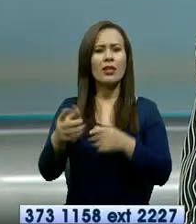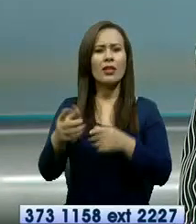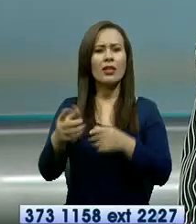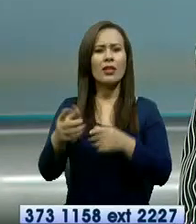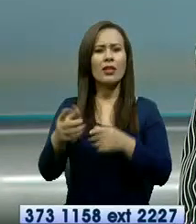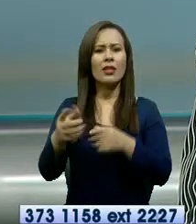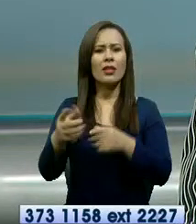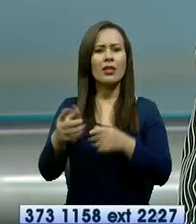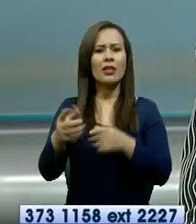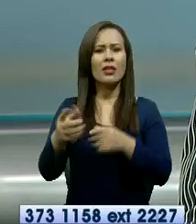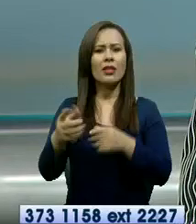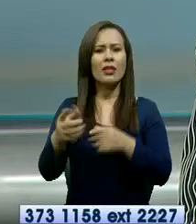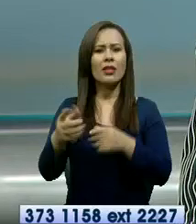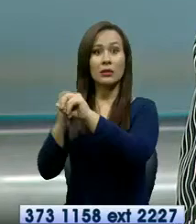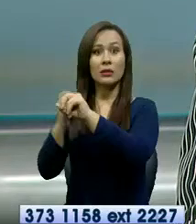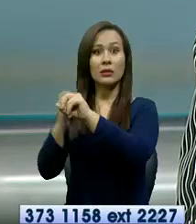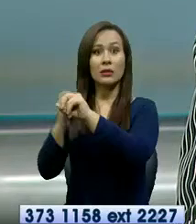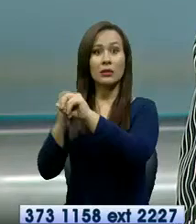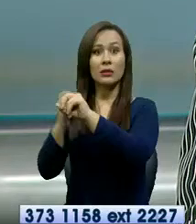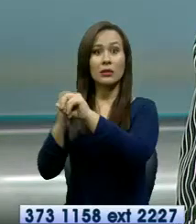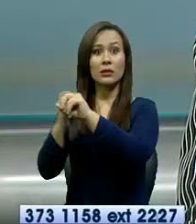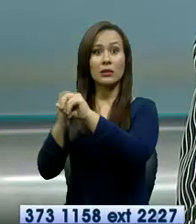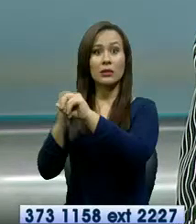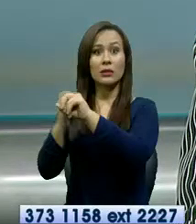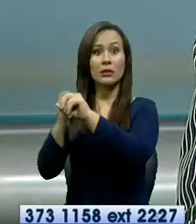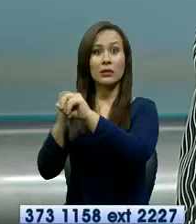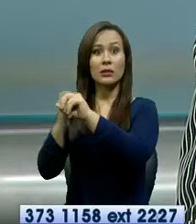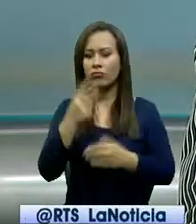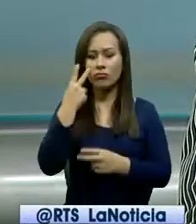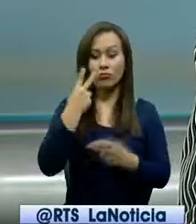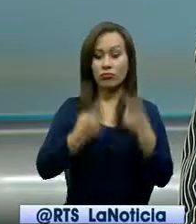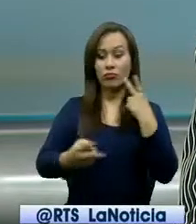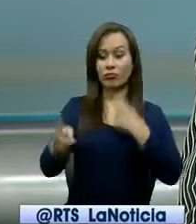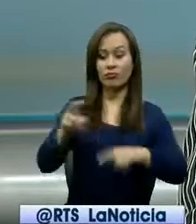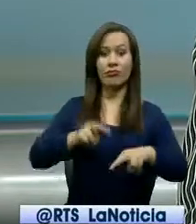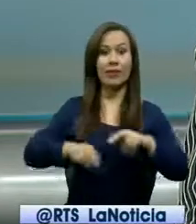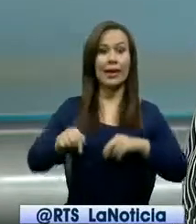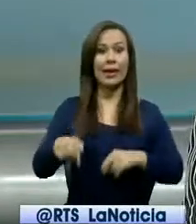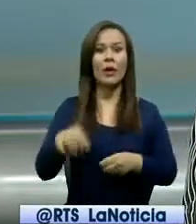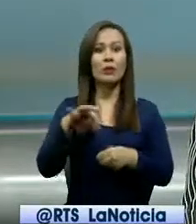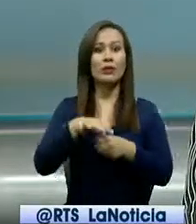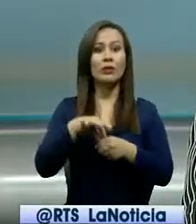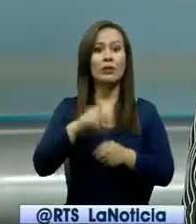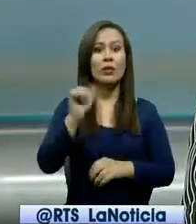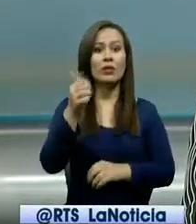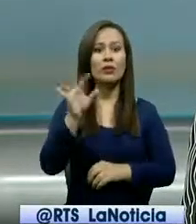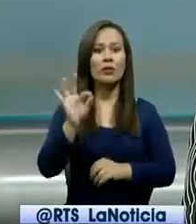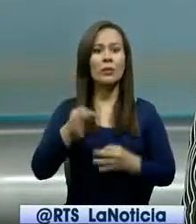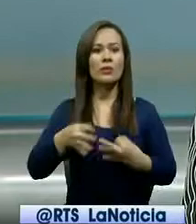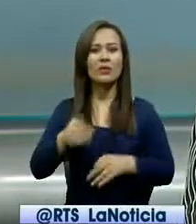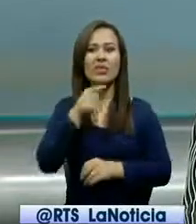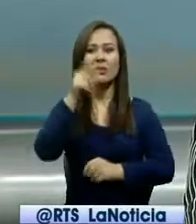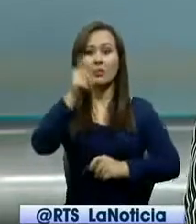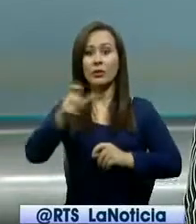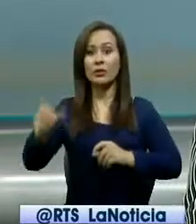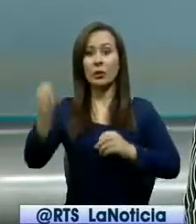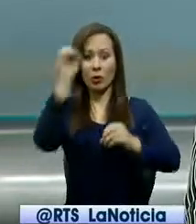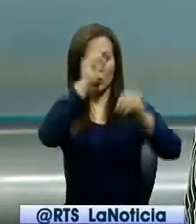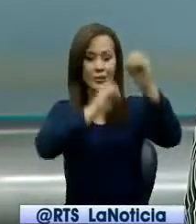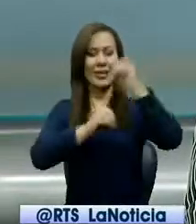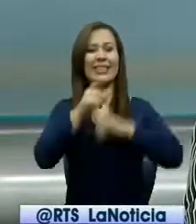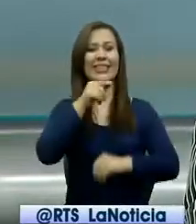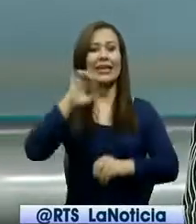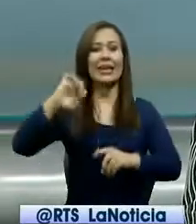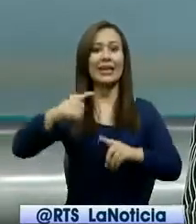organismos internacionales para los comicios generales de este 19 de febrero. Entre los observadores consta el ex